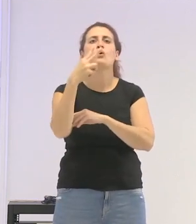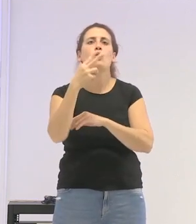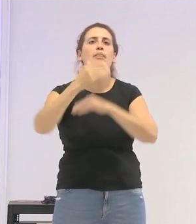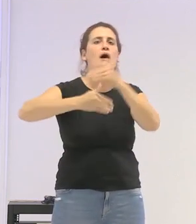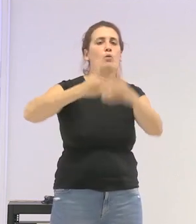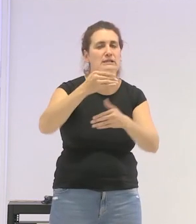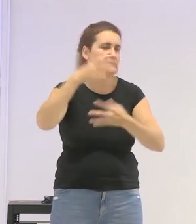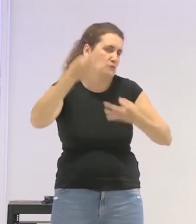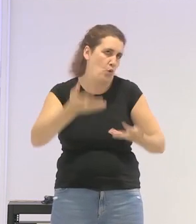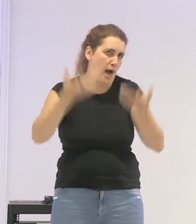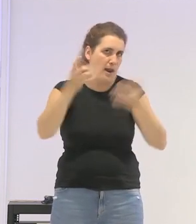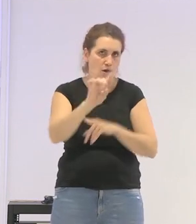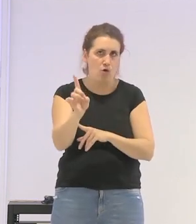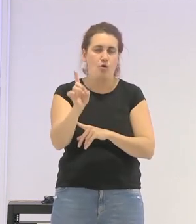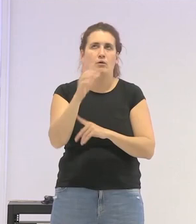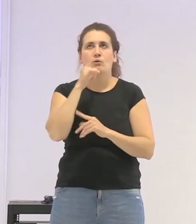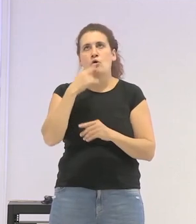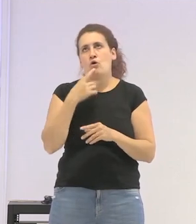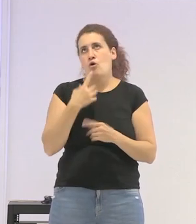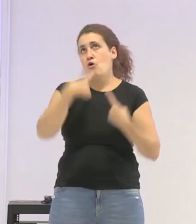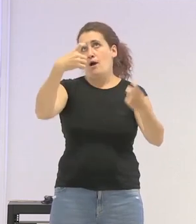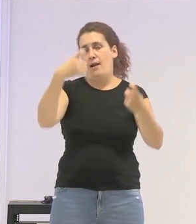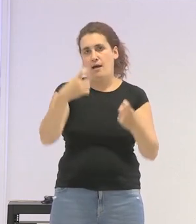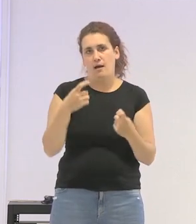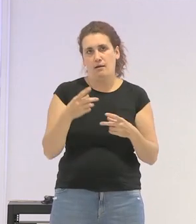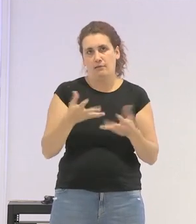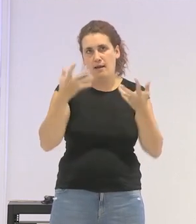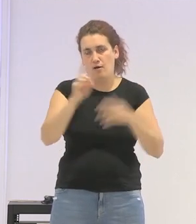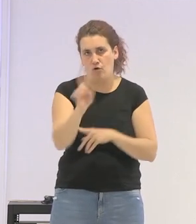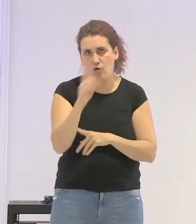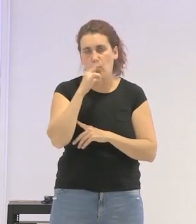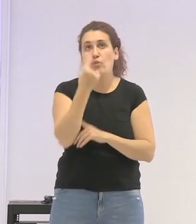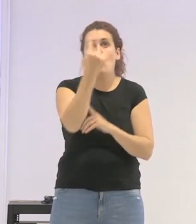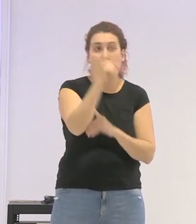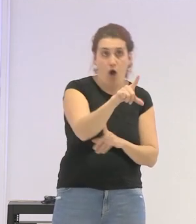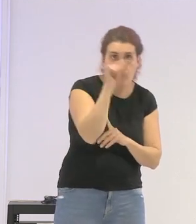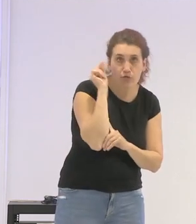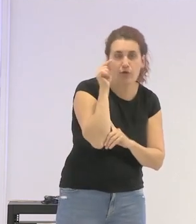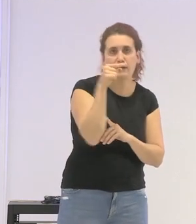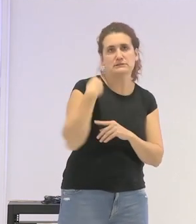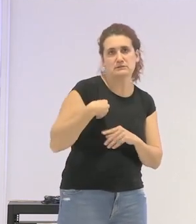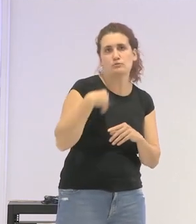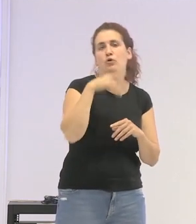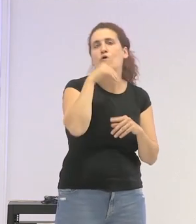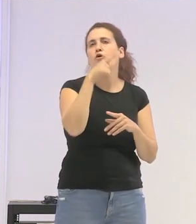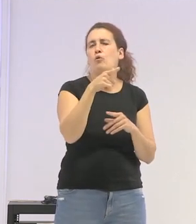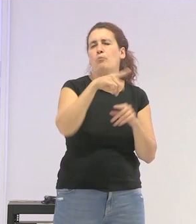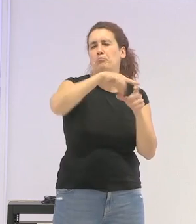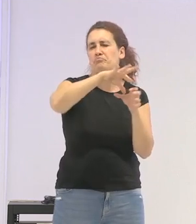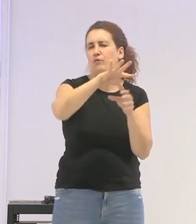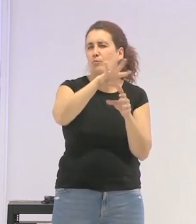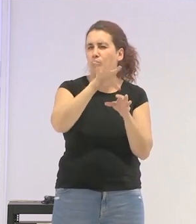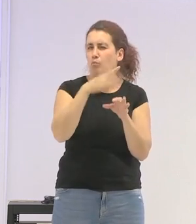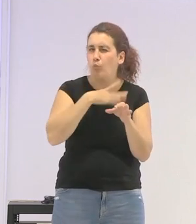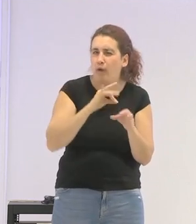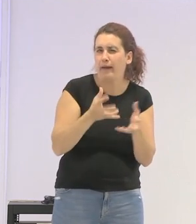ganará, evidentemente, ¿no? Porque ya sabemos también la reacción que se produce cuando una de esas opciones tiene posibilidades, digamos, de ganar,